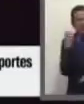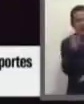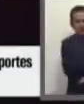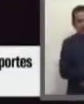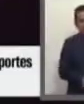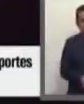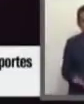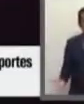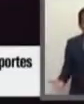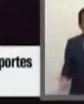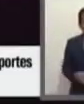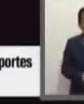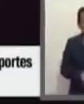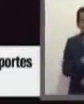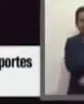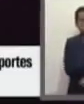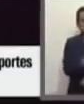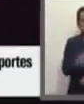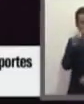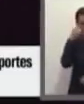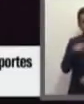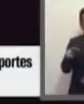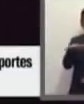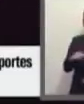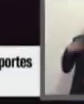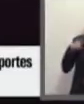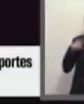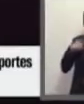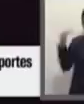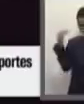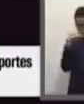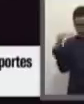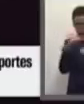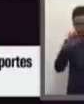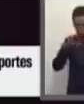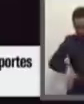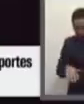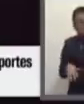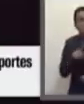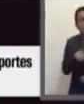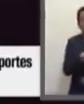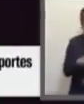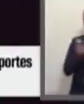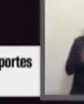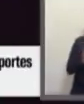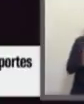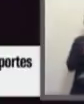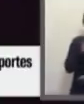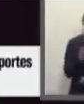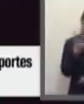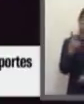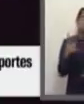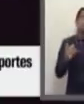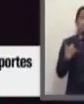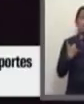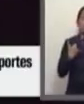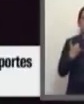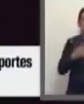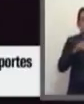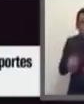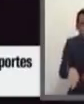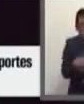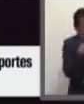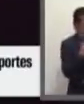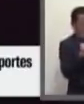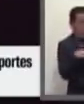dudo, se burla de los deudos del Paso Express. Murieron dos jóvenes y dice que no murieron de la caída. ¿De qué